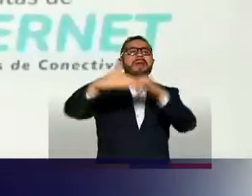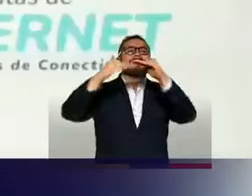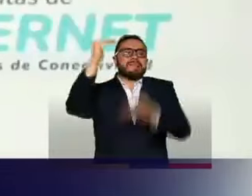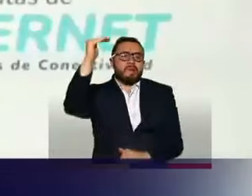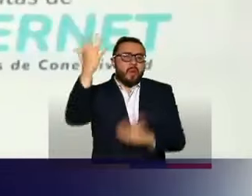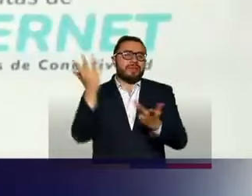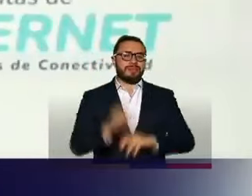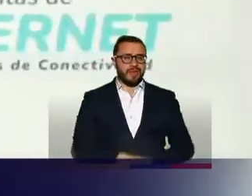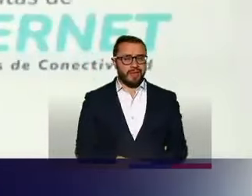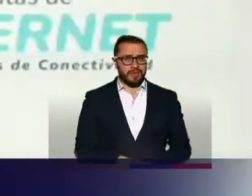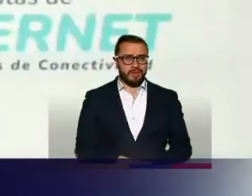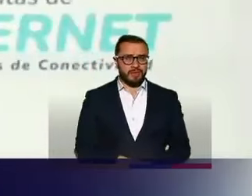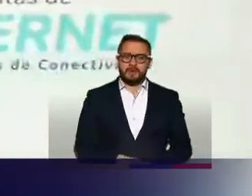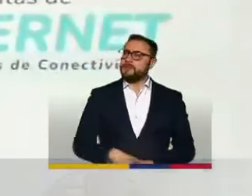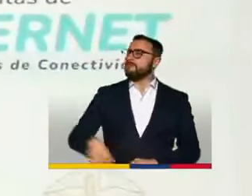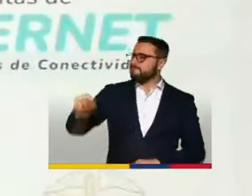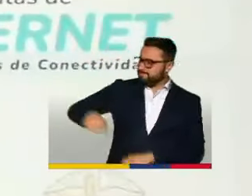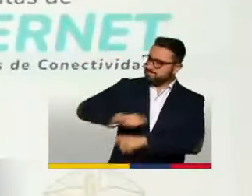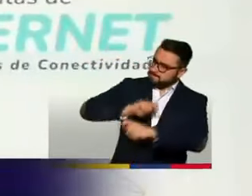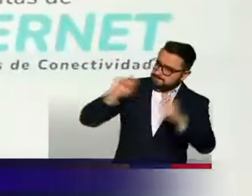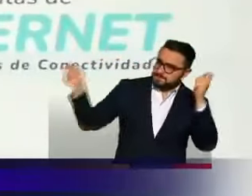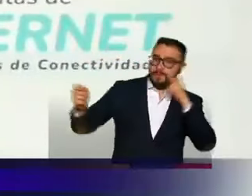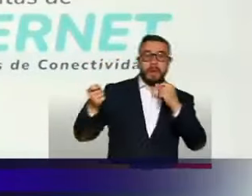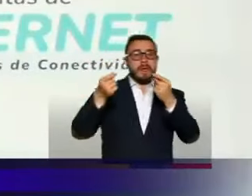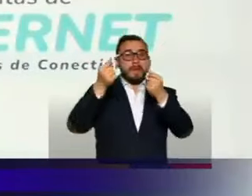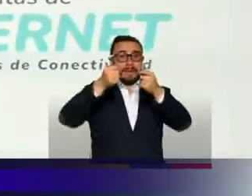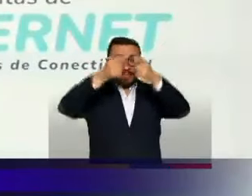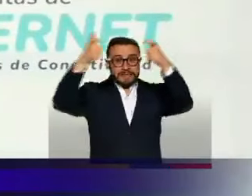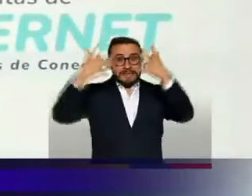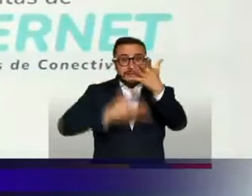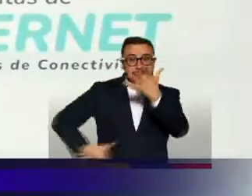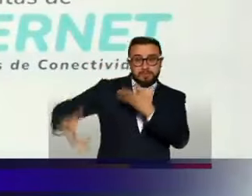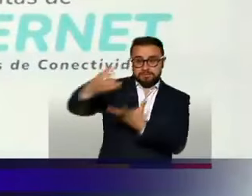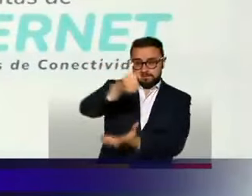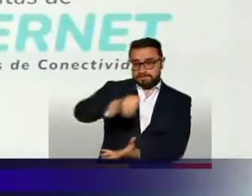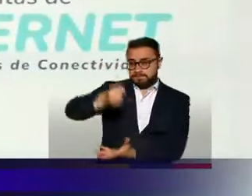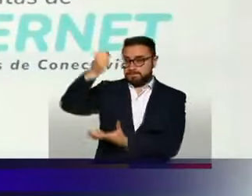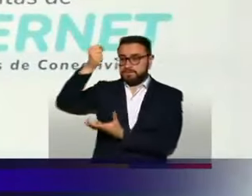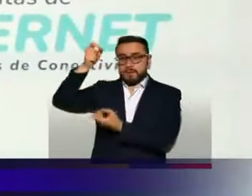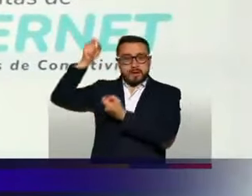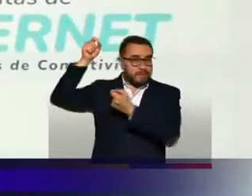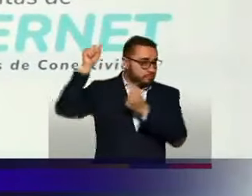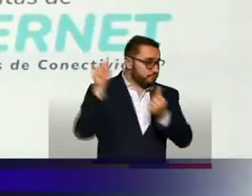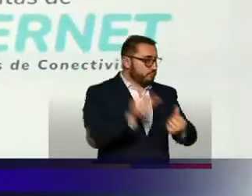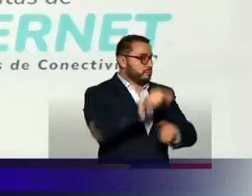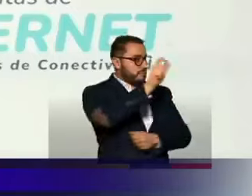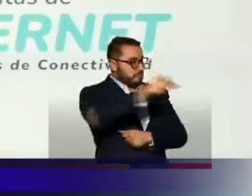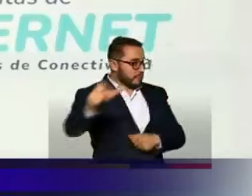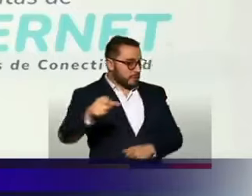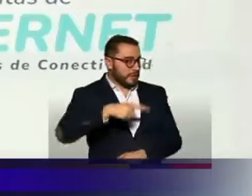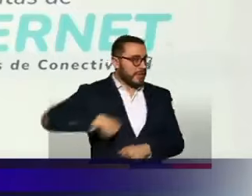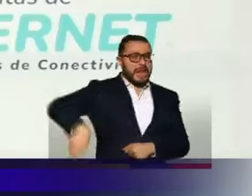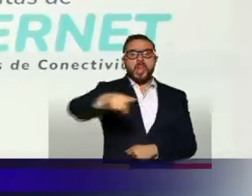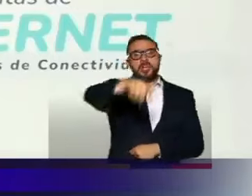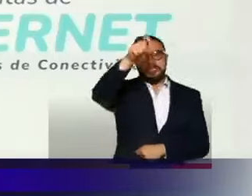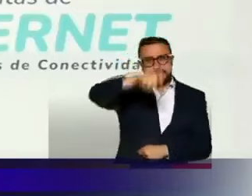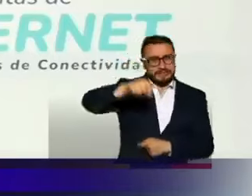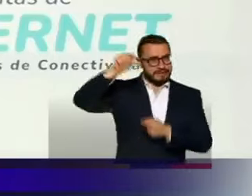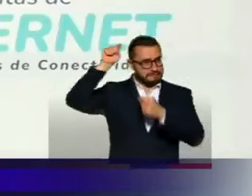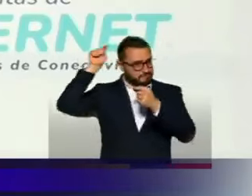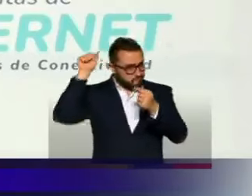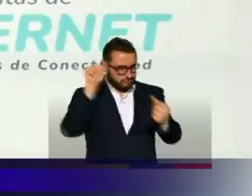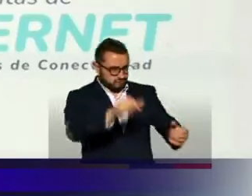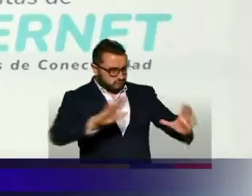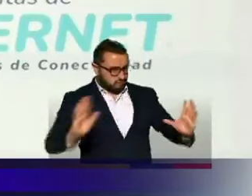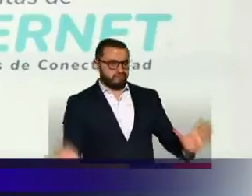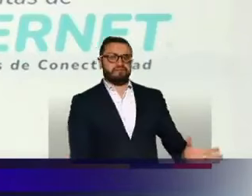desigualdad. Tratar de volcar los presupuestos públicos a las necesidades de la gente que más lo necesita,